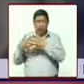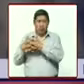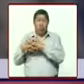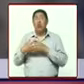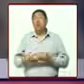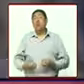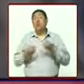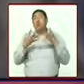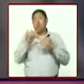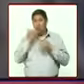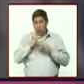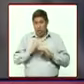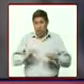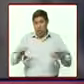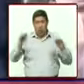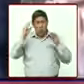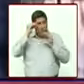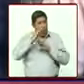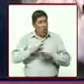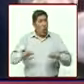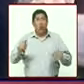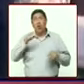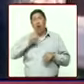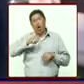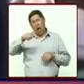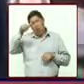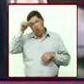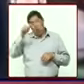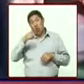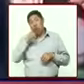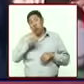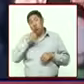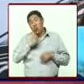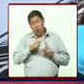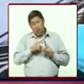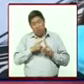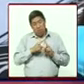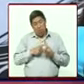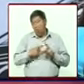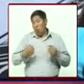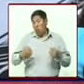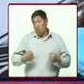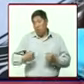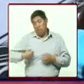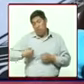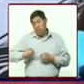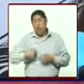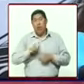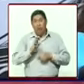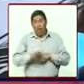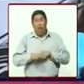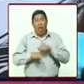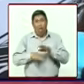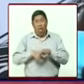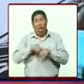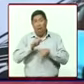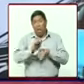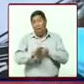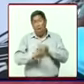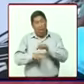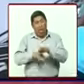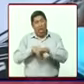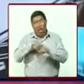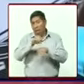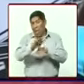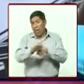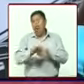Mucha gente, niños, adultos mayores, mujeres con sus bebés, que están transitando a pie estas rutas al verse perjudicados